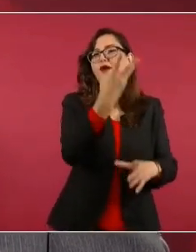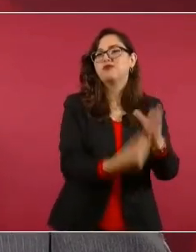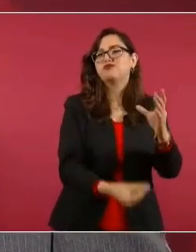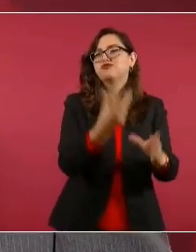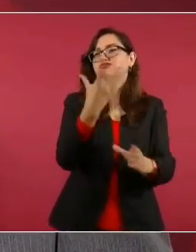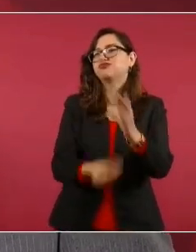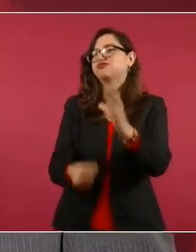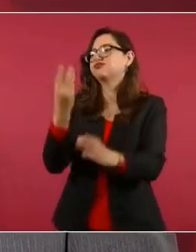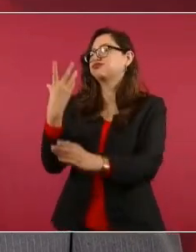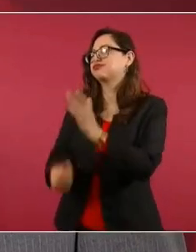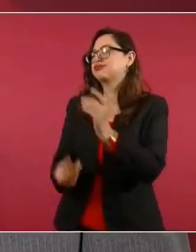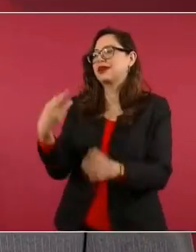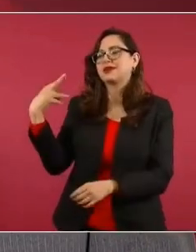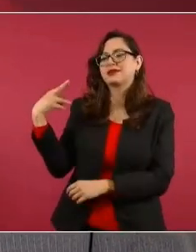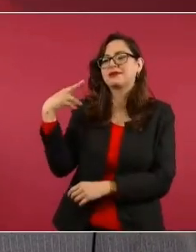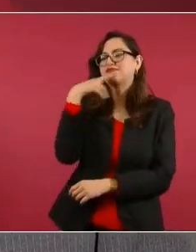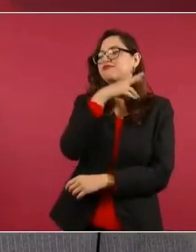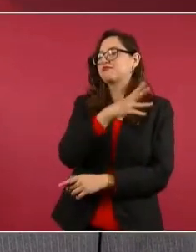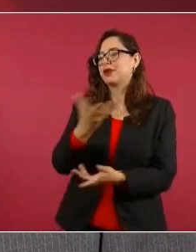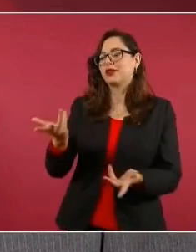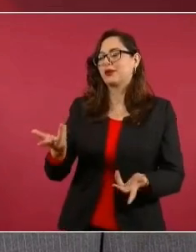ellos les preocupa mucho,